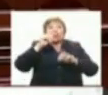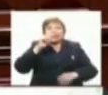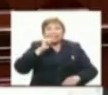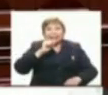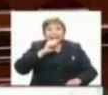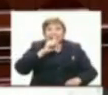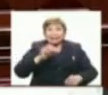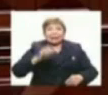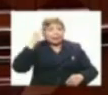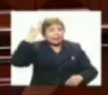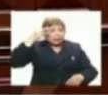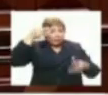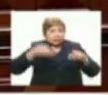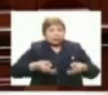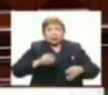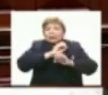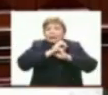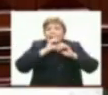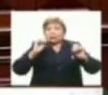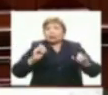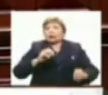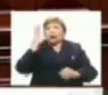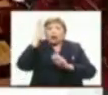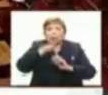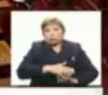ganancia razonable y sin ningún tipo de abuso.